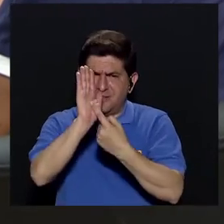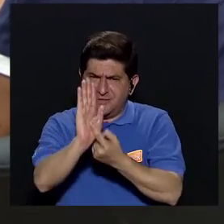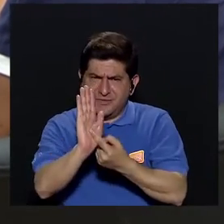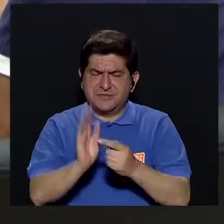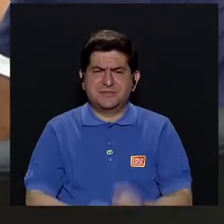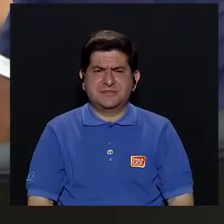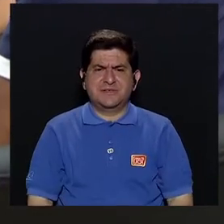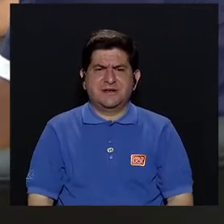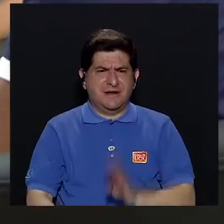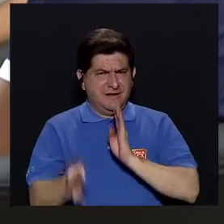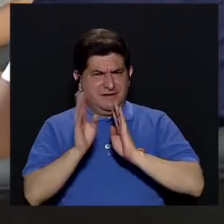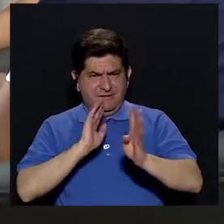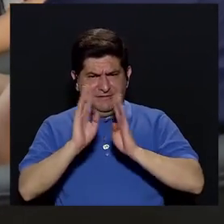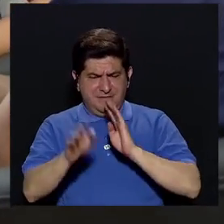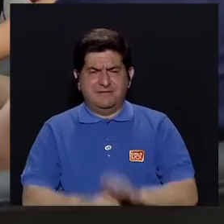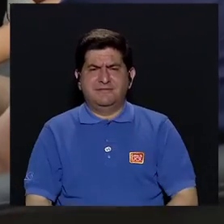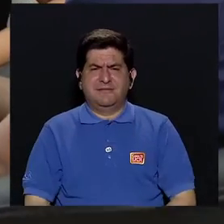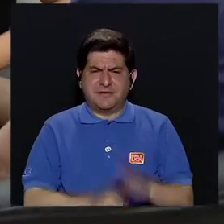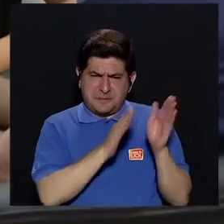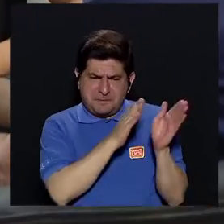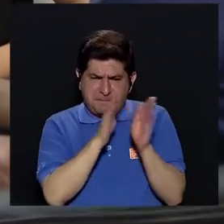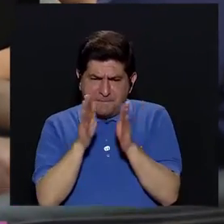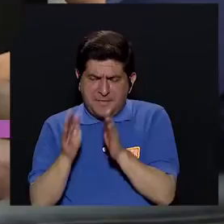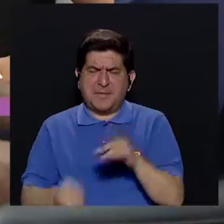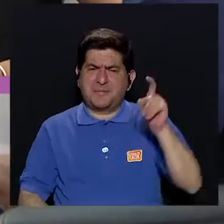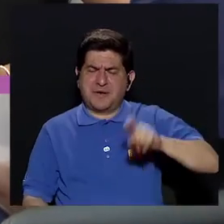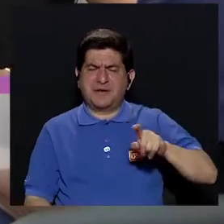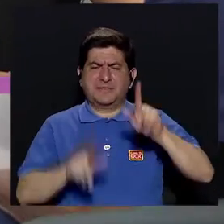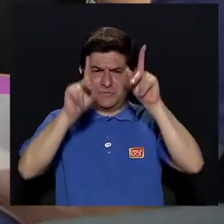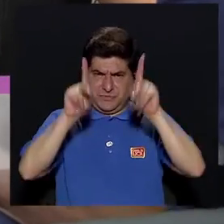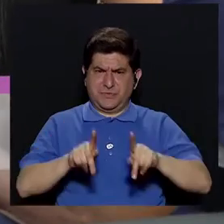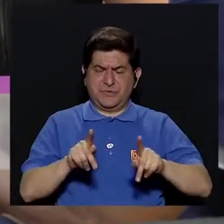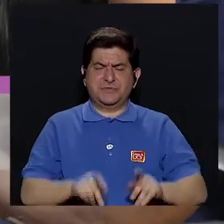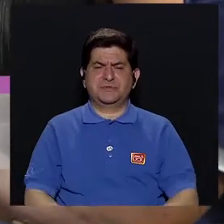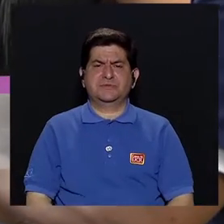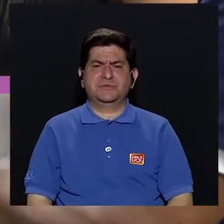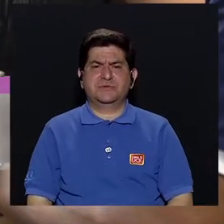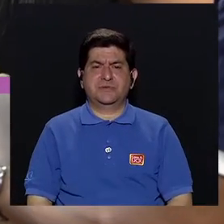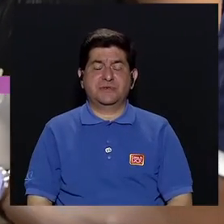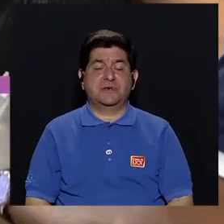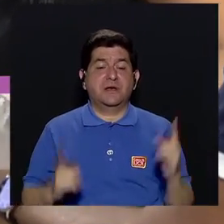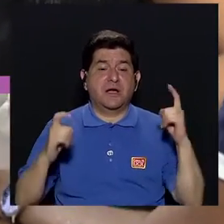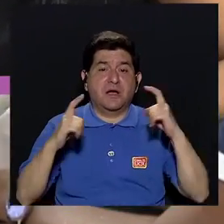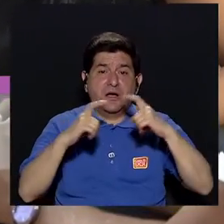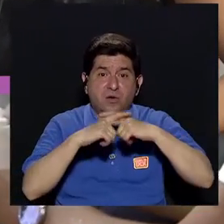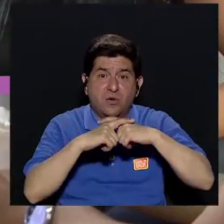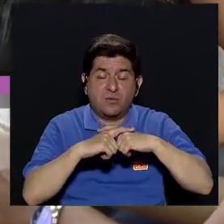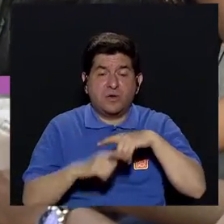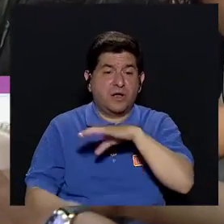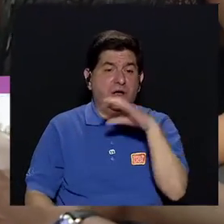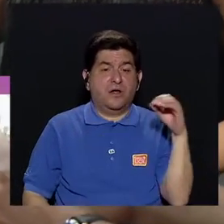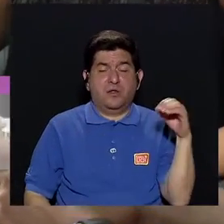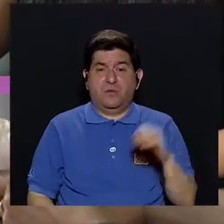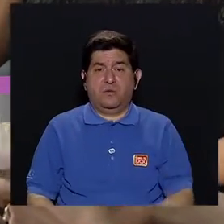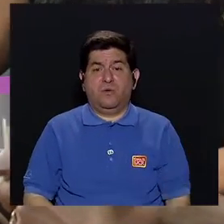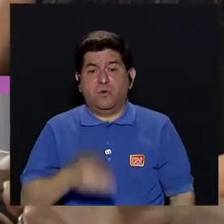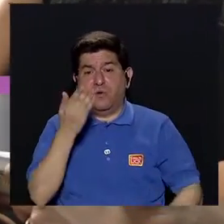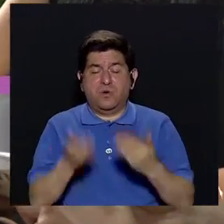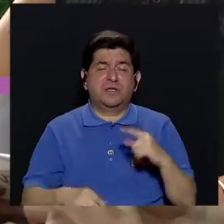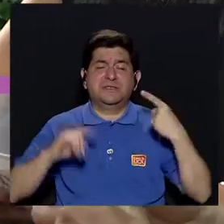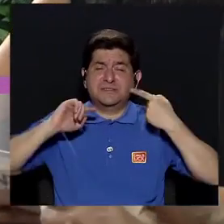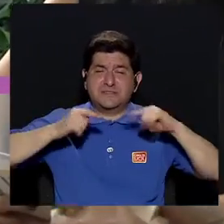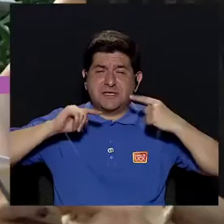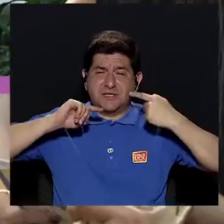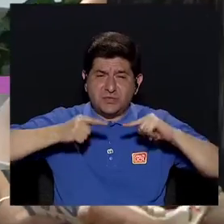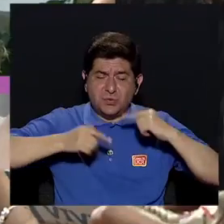muestra acá, que nos hable de cuáles son las preparaciones que tiene que tener un paciente, las complicaciones y eventualmente qué